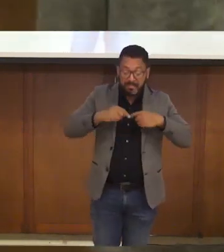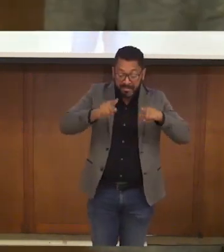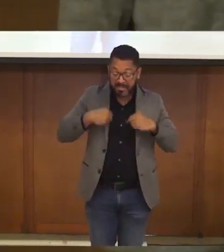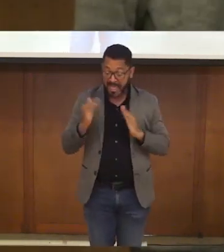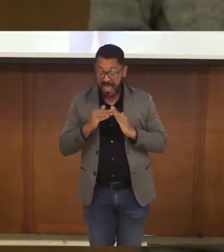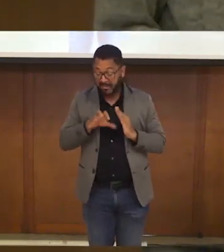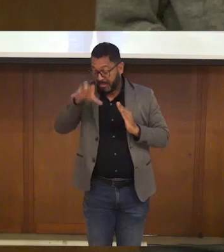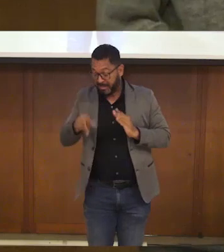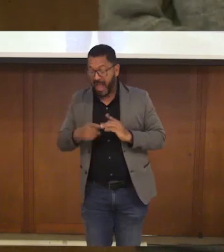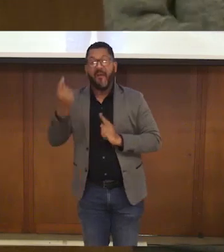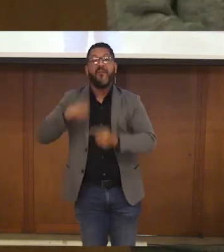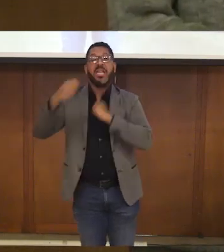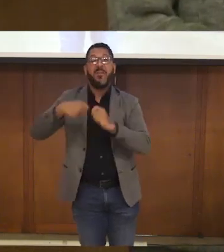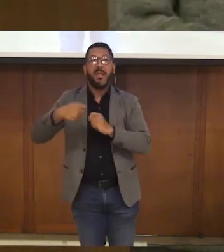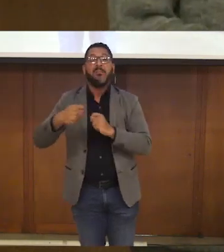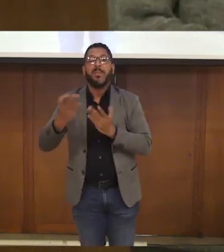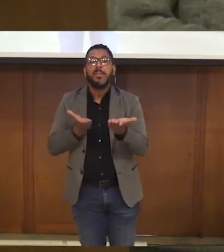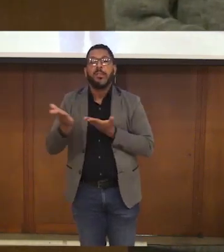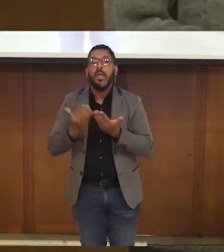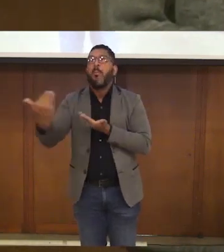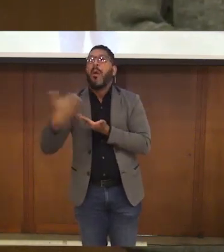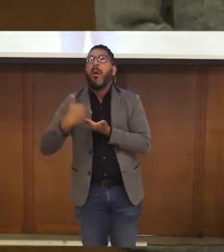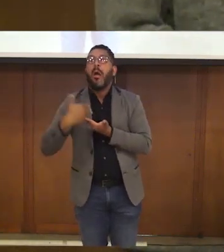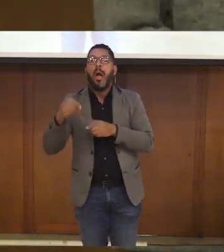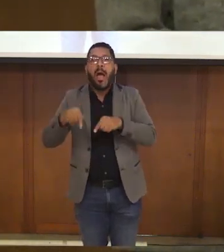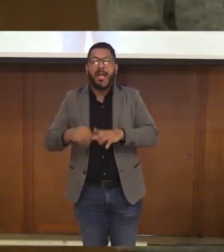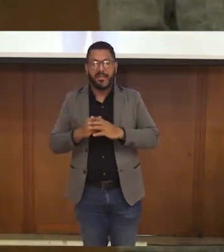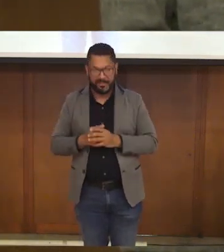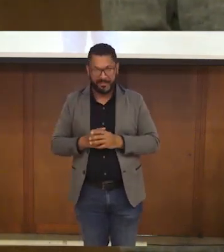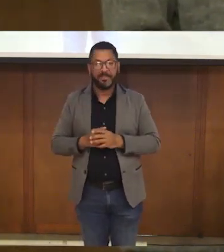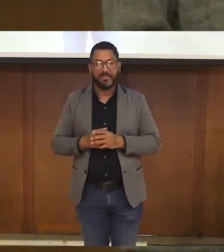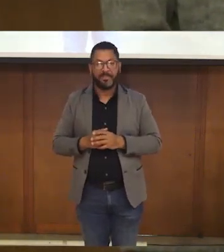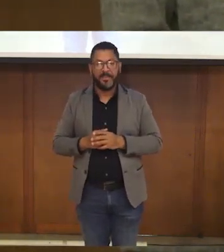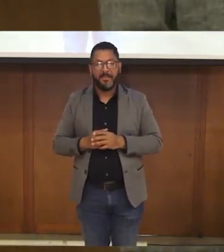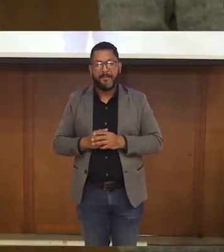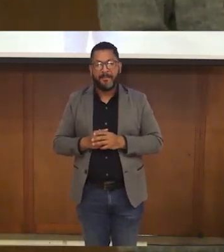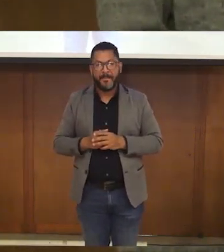en un local de su casa donde venden de todo. Ellos le dicen la tienda de abarrotes.